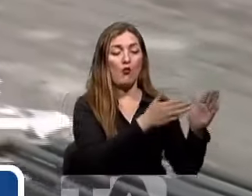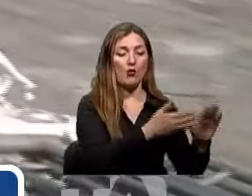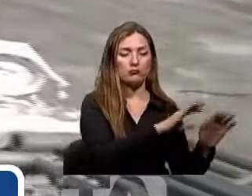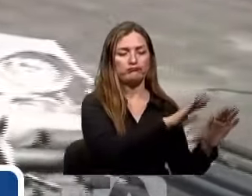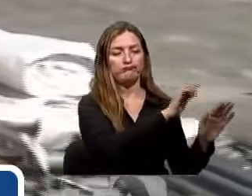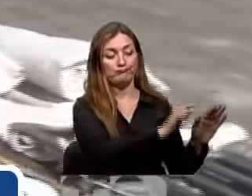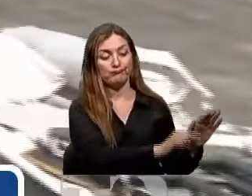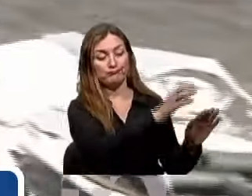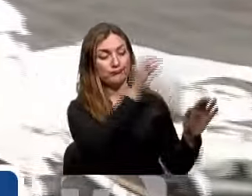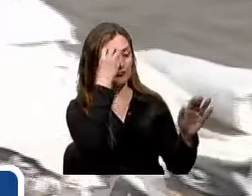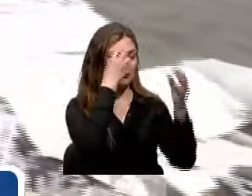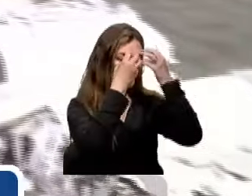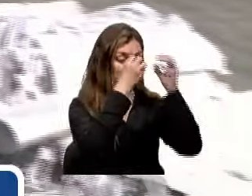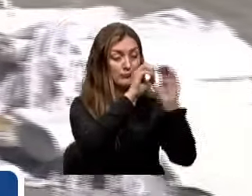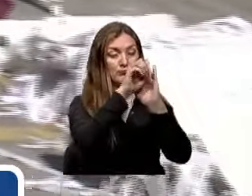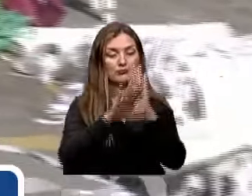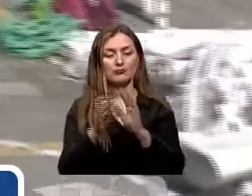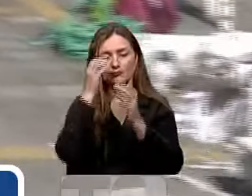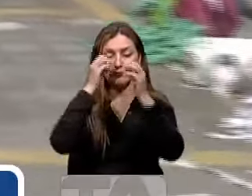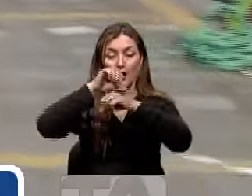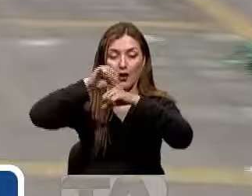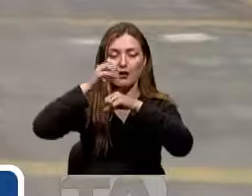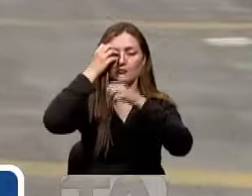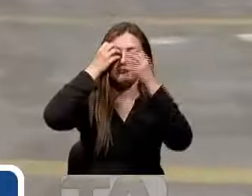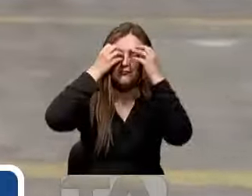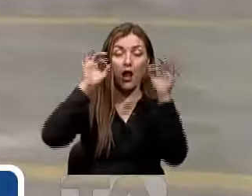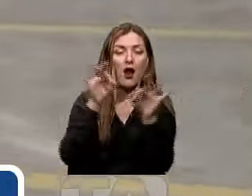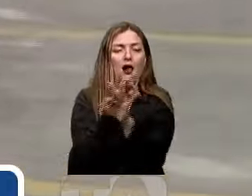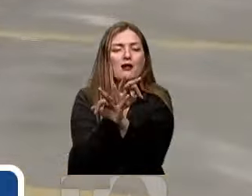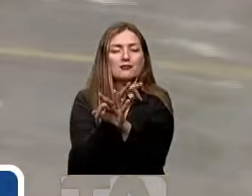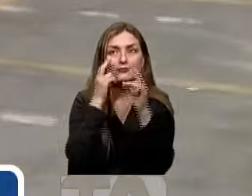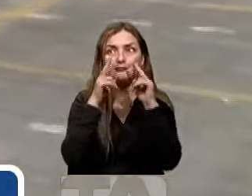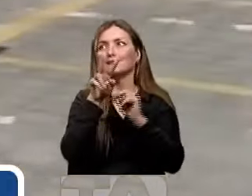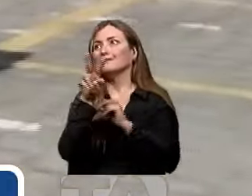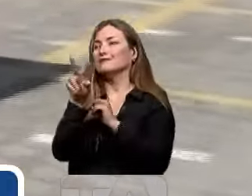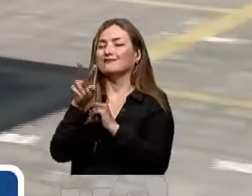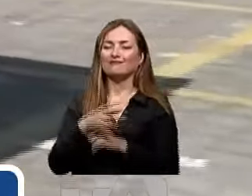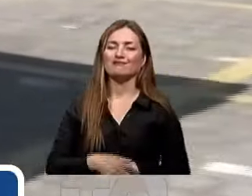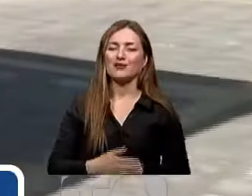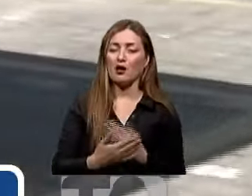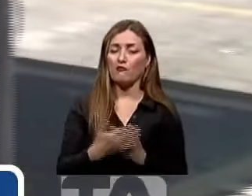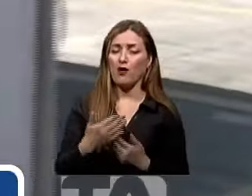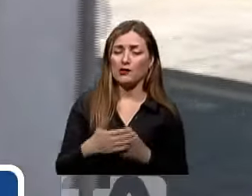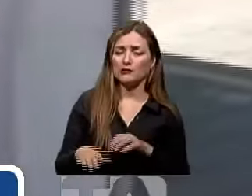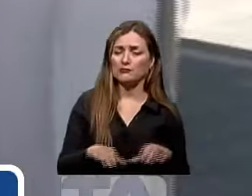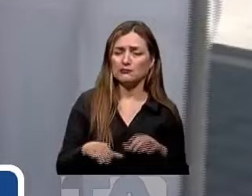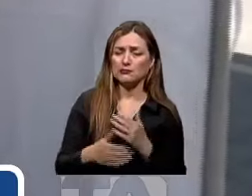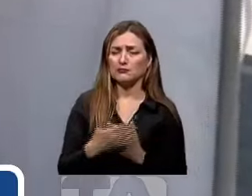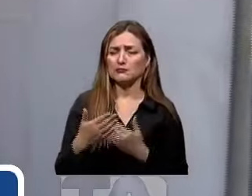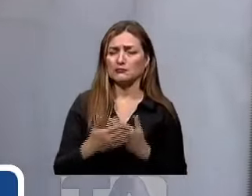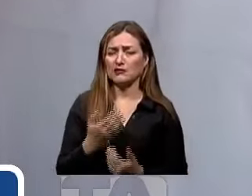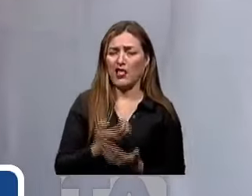vida es alguien que se vuelve dependiente de un cuidador no es fácil desarrollar actividades eh de